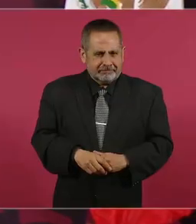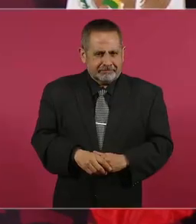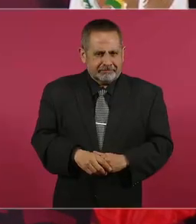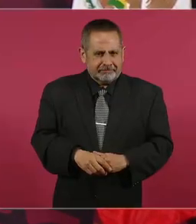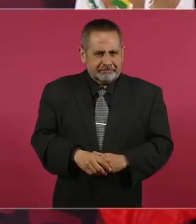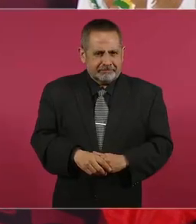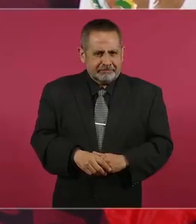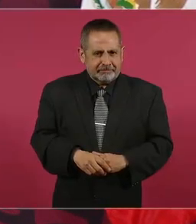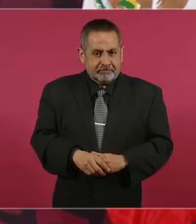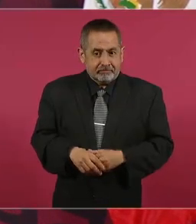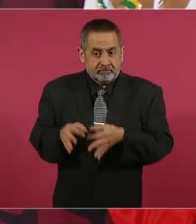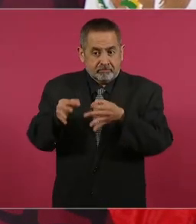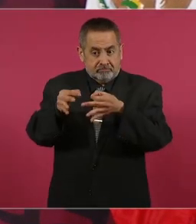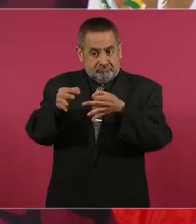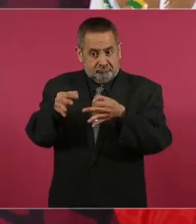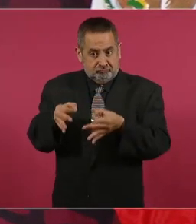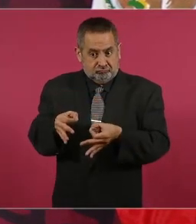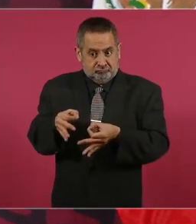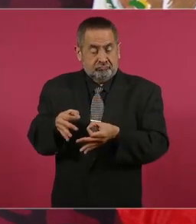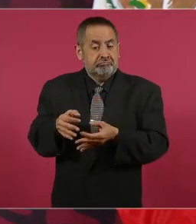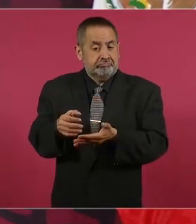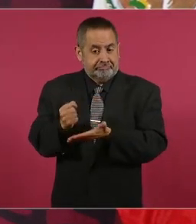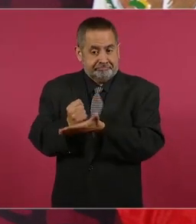Es el certificado de autenticidad.